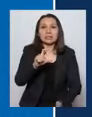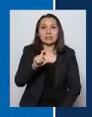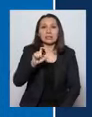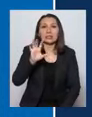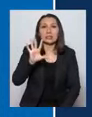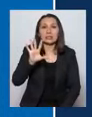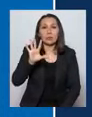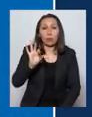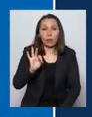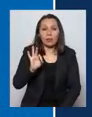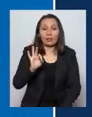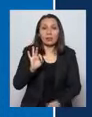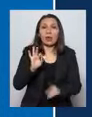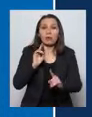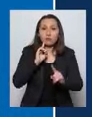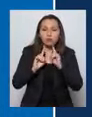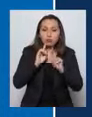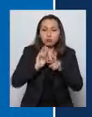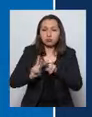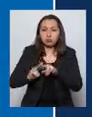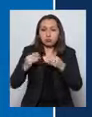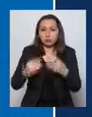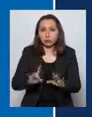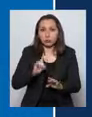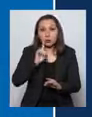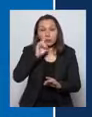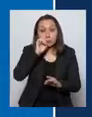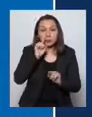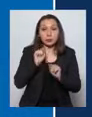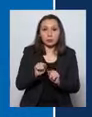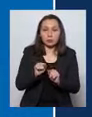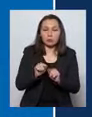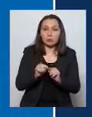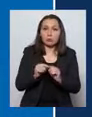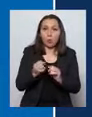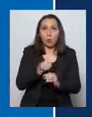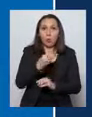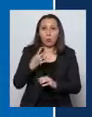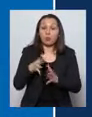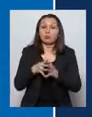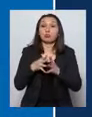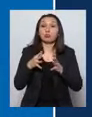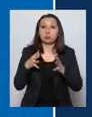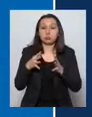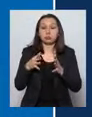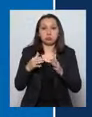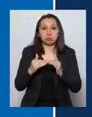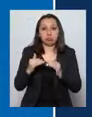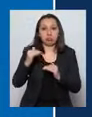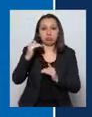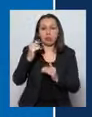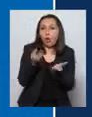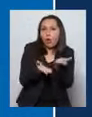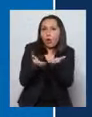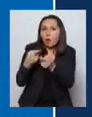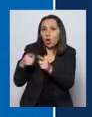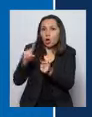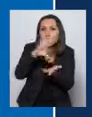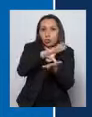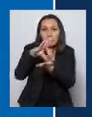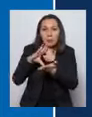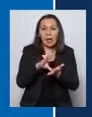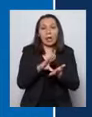1750 exámenes que es una cifra alta comparado con otras